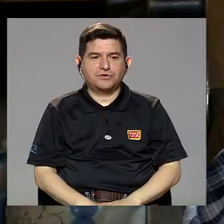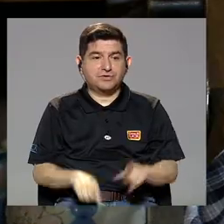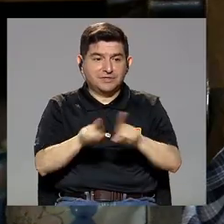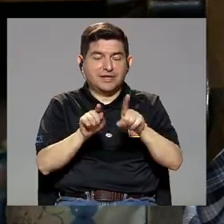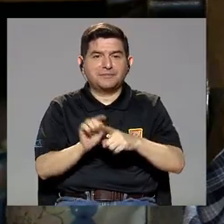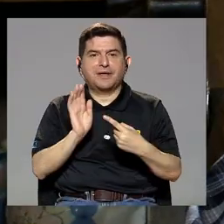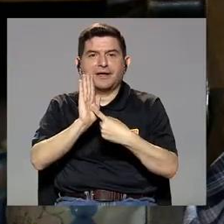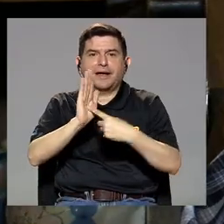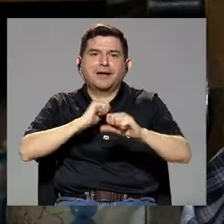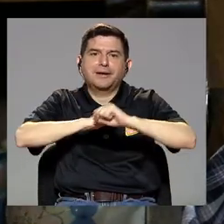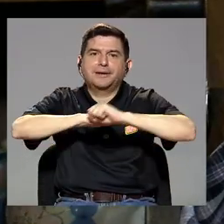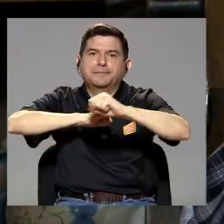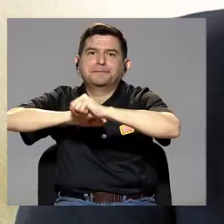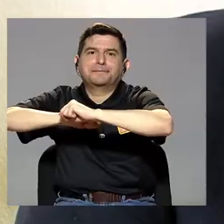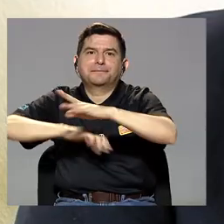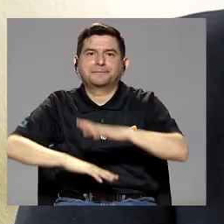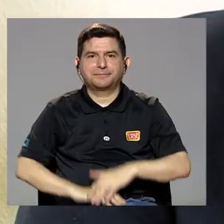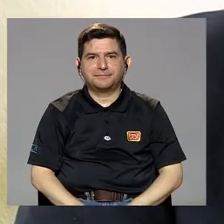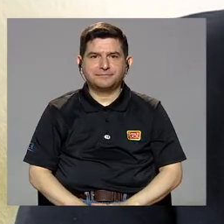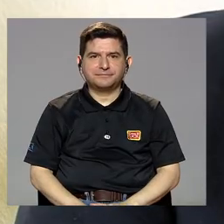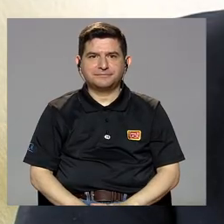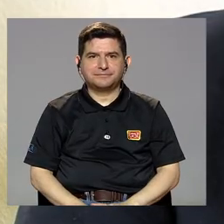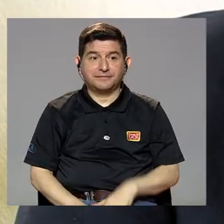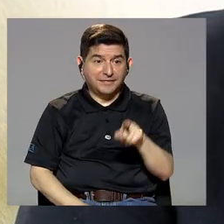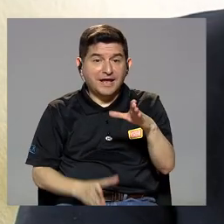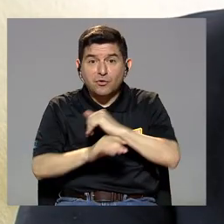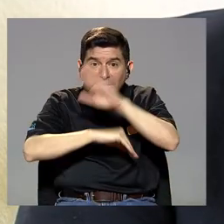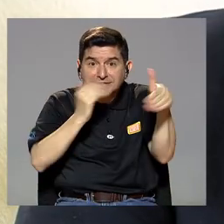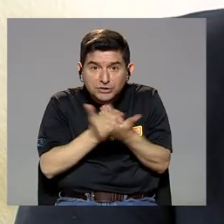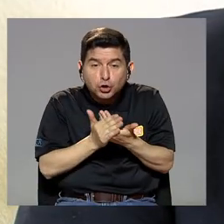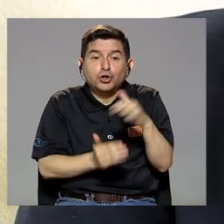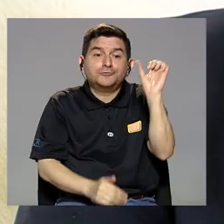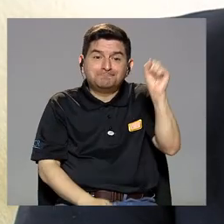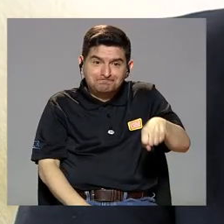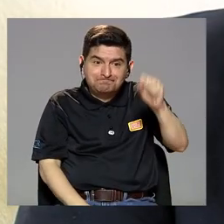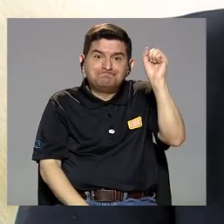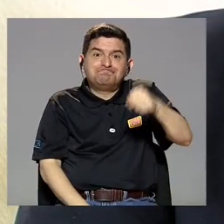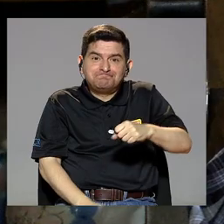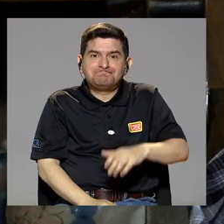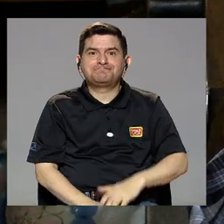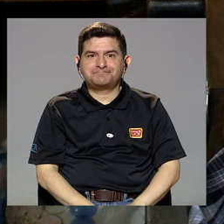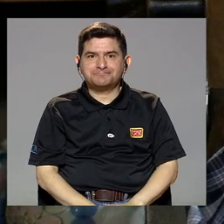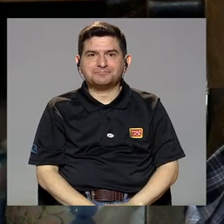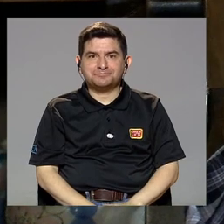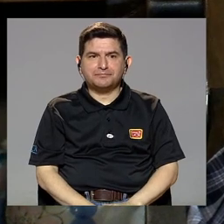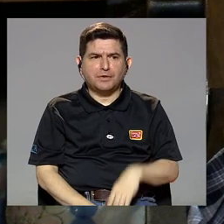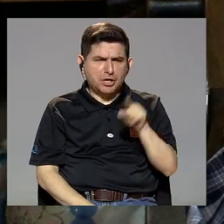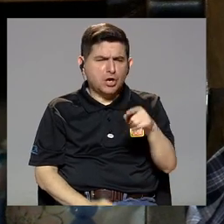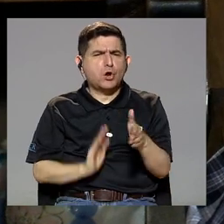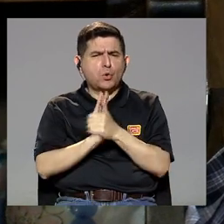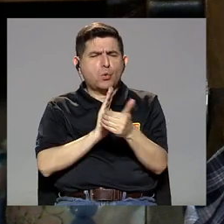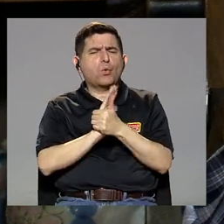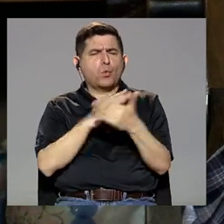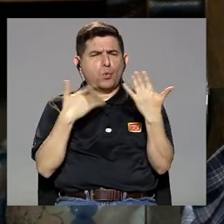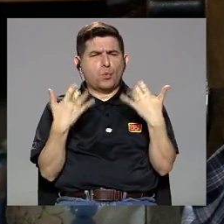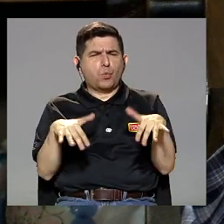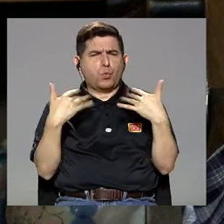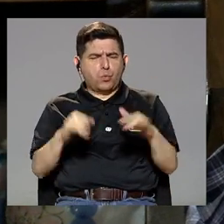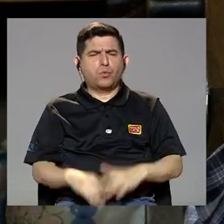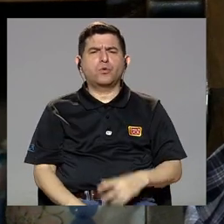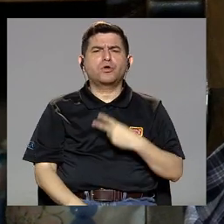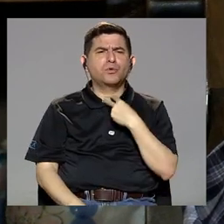anoche y nieto es la ciudad de todo y era con mucha capacidad hay una gran